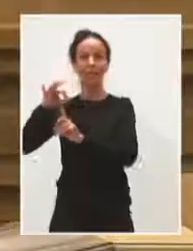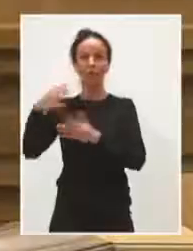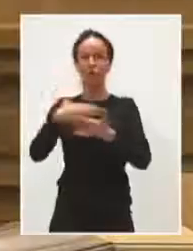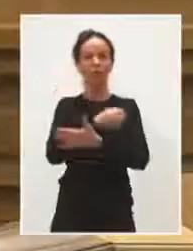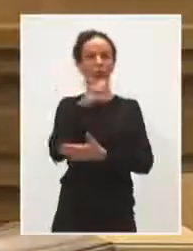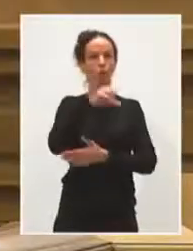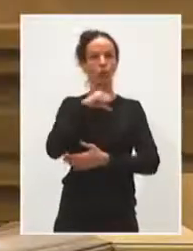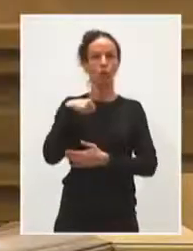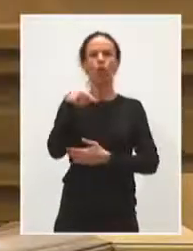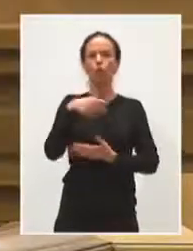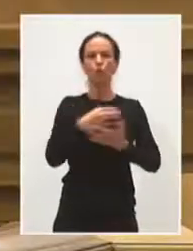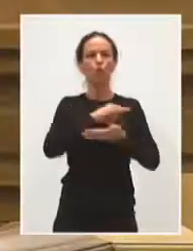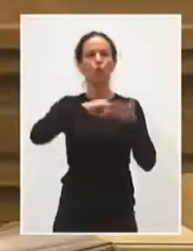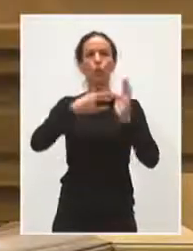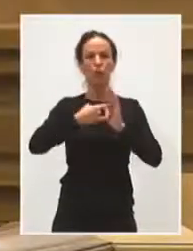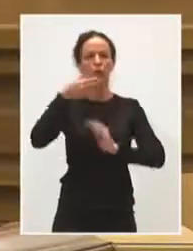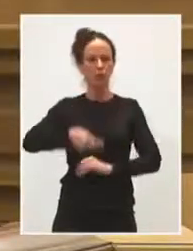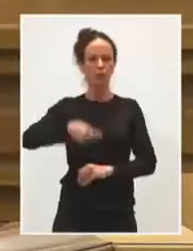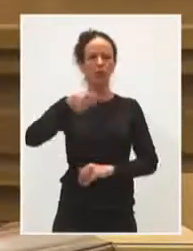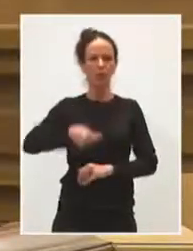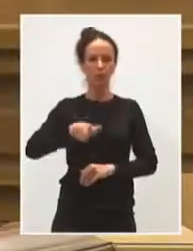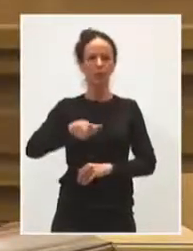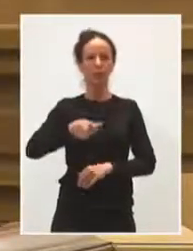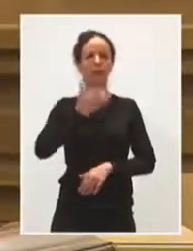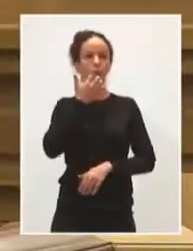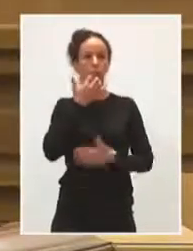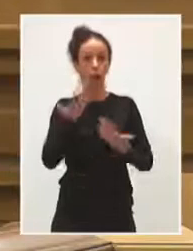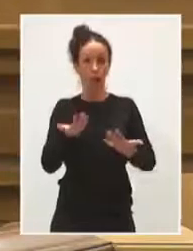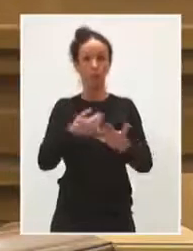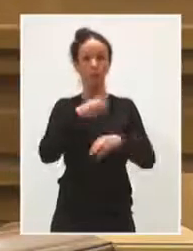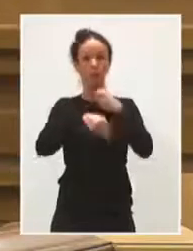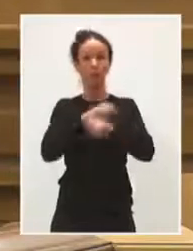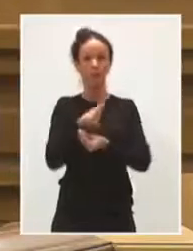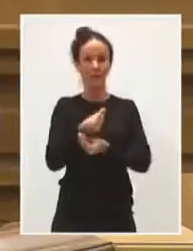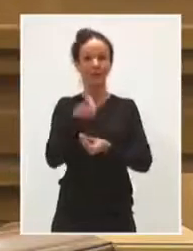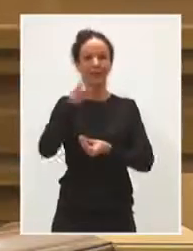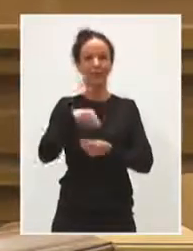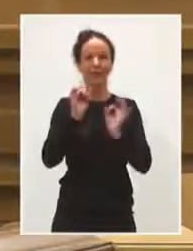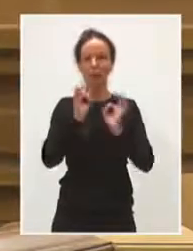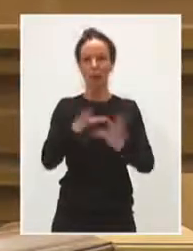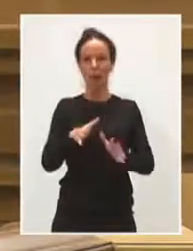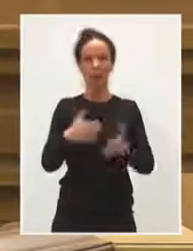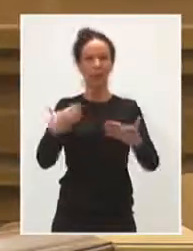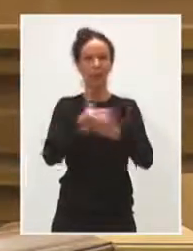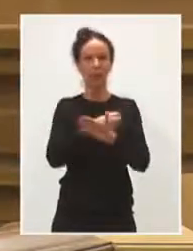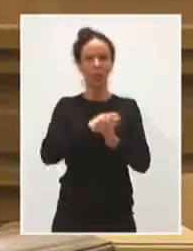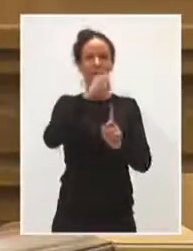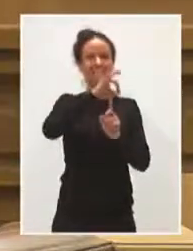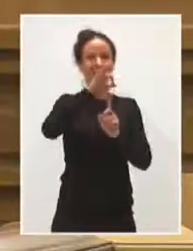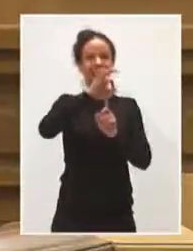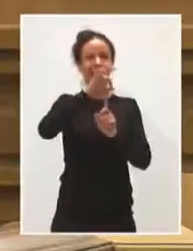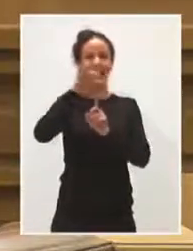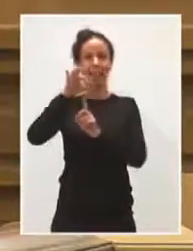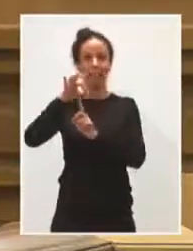Bueno, son proyectos que importan e importan mucho, como por ejemplo vamos a hacer también con toda la señalización por más de 10 millones de euros,